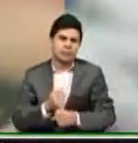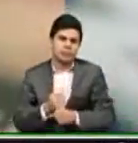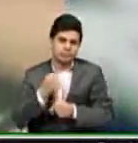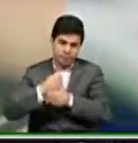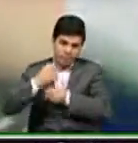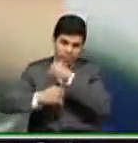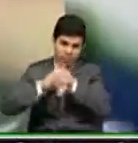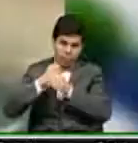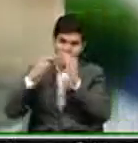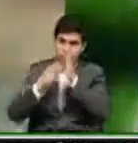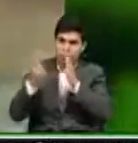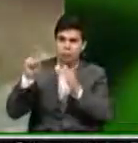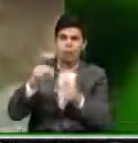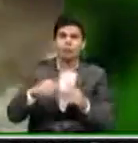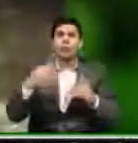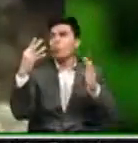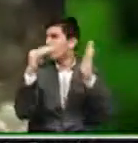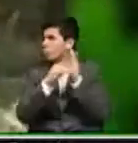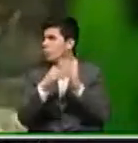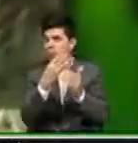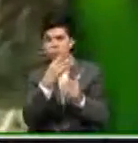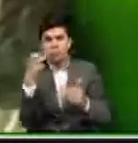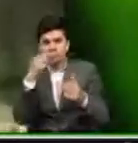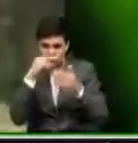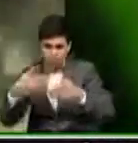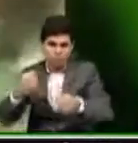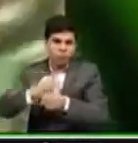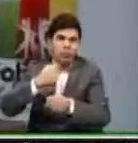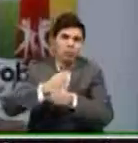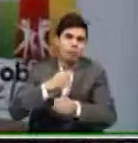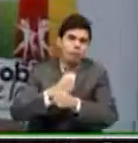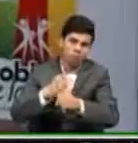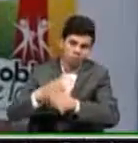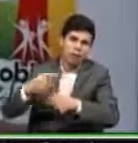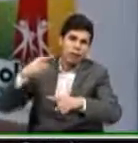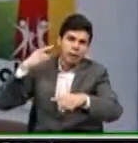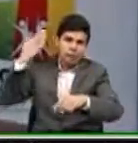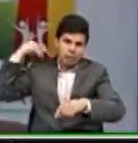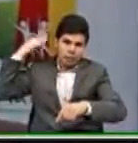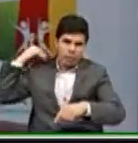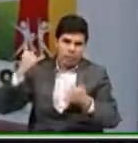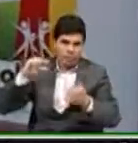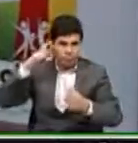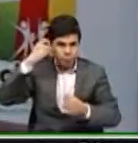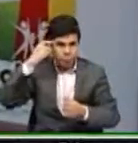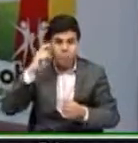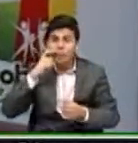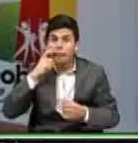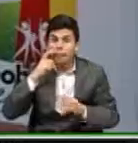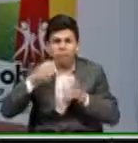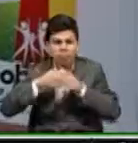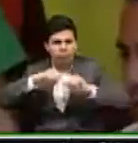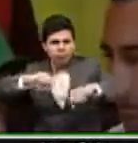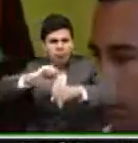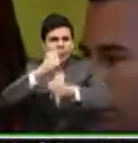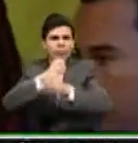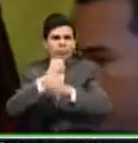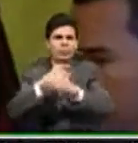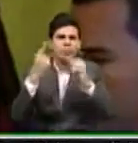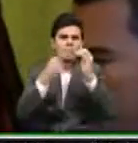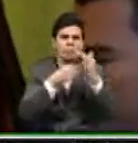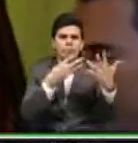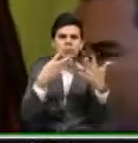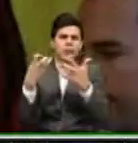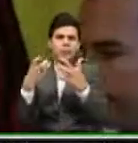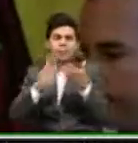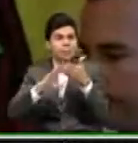2012, 4.317 niños trabajaban. A la fecha, el gobierno de Santander ha logrado una reducción de